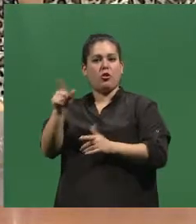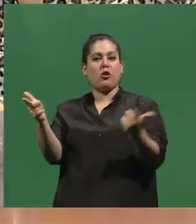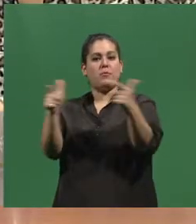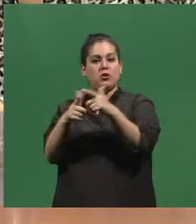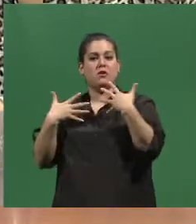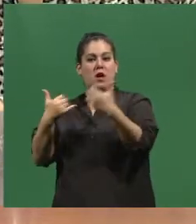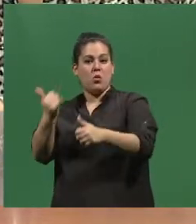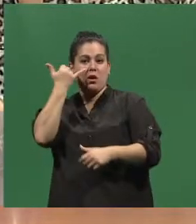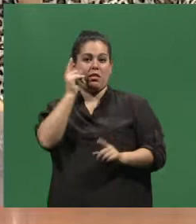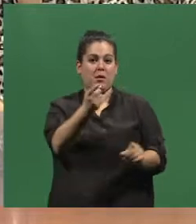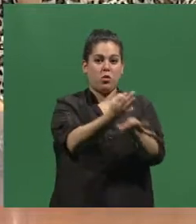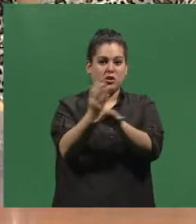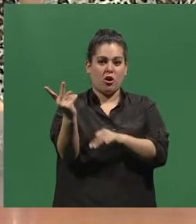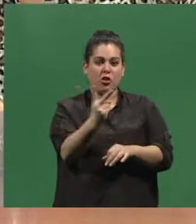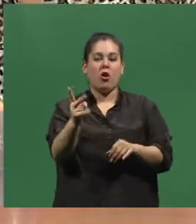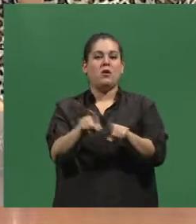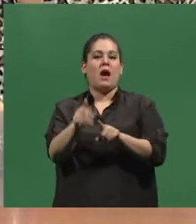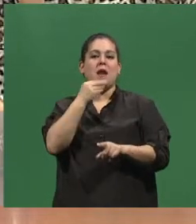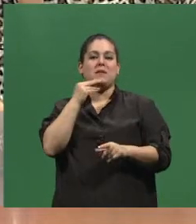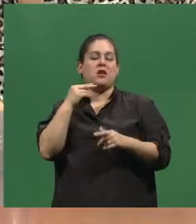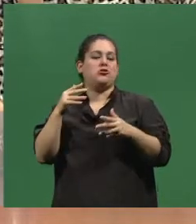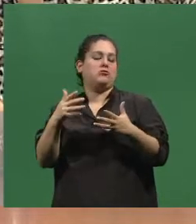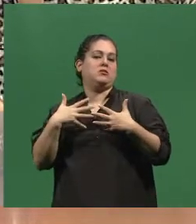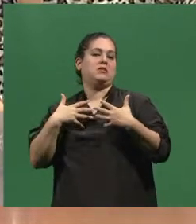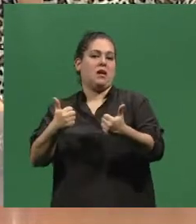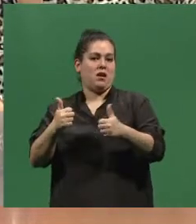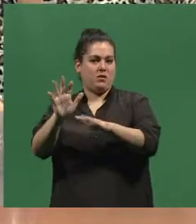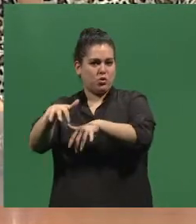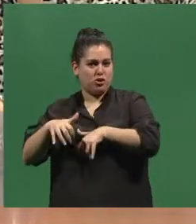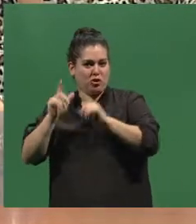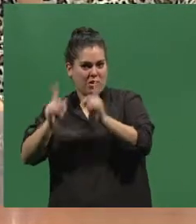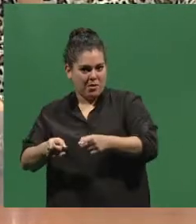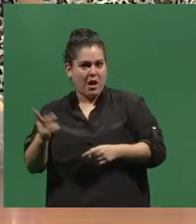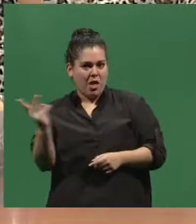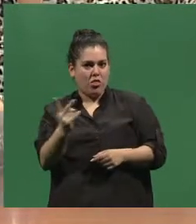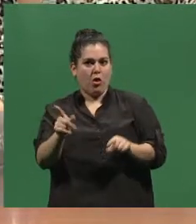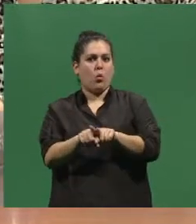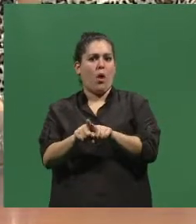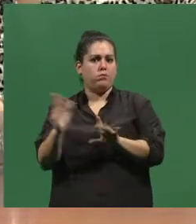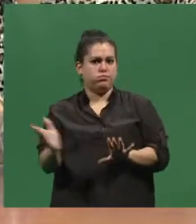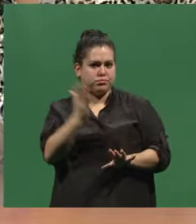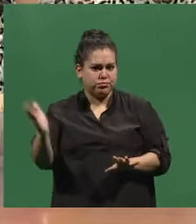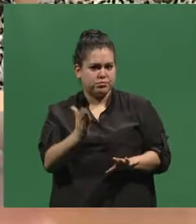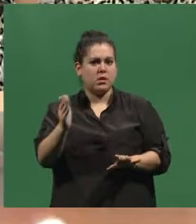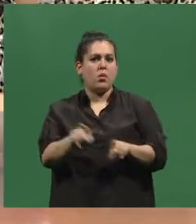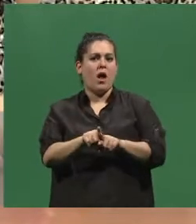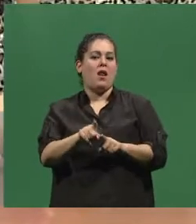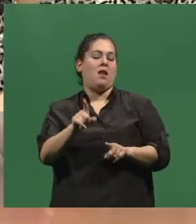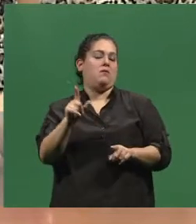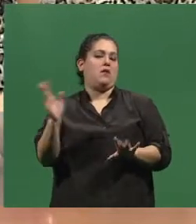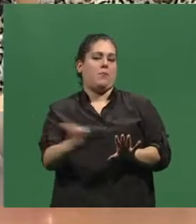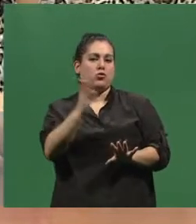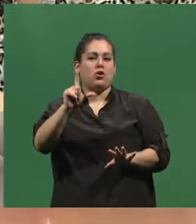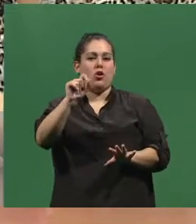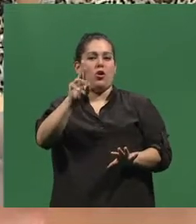de Salud y Educación también, que es Educación Alimentaria y Nutricional, y que tiene la pata comunitaria y la pata de la producción, que también abarca el tema de la producción